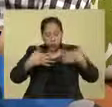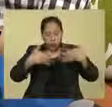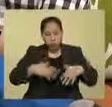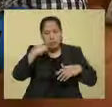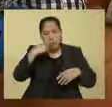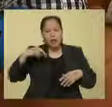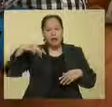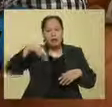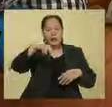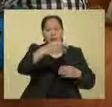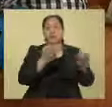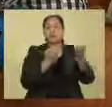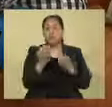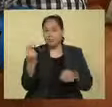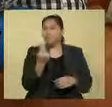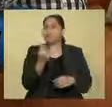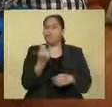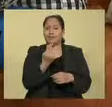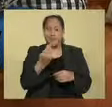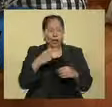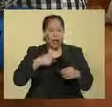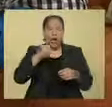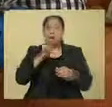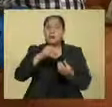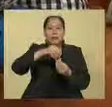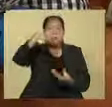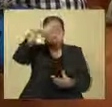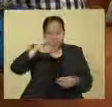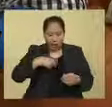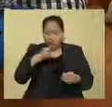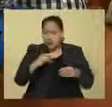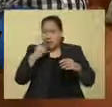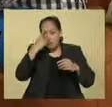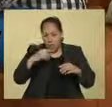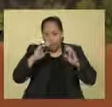moverse. Y si no nos movemos, se atrofia, claro.